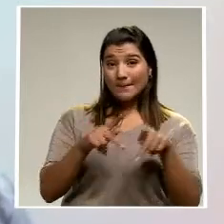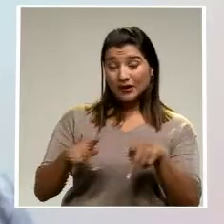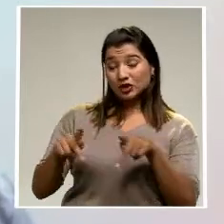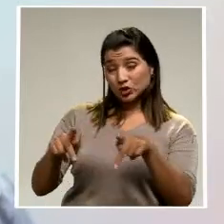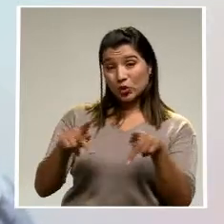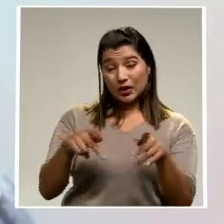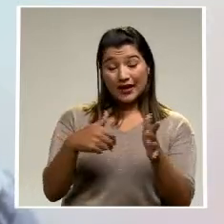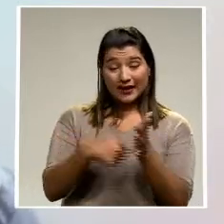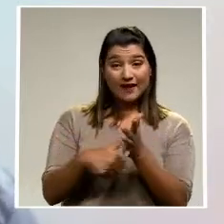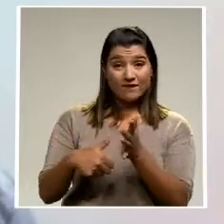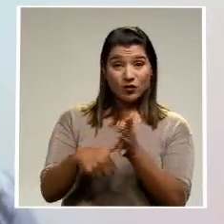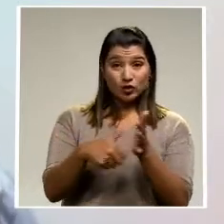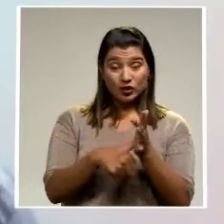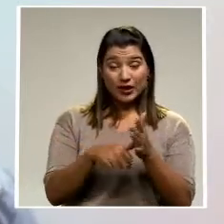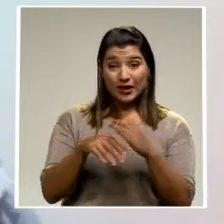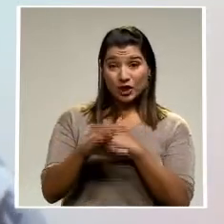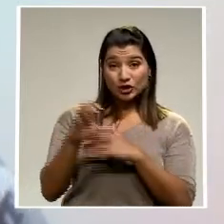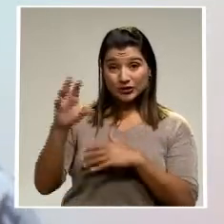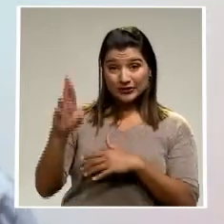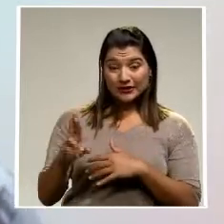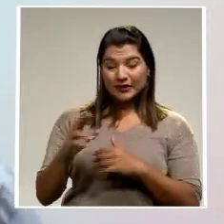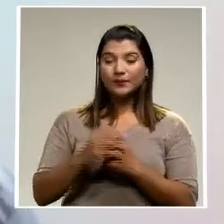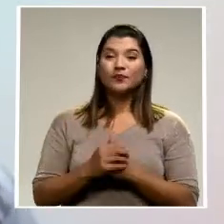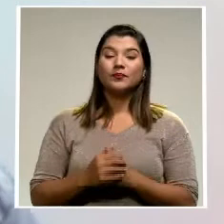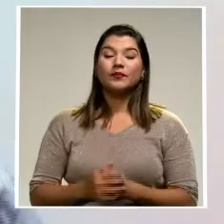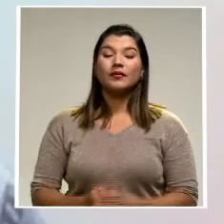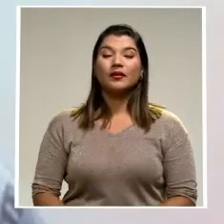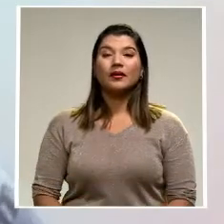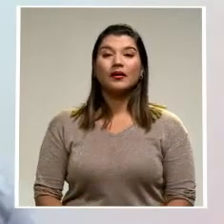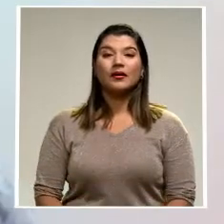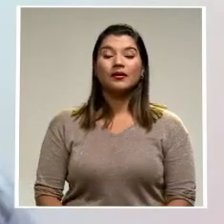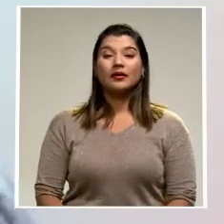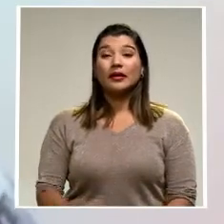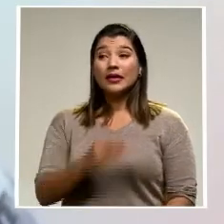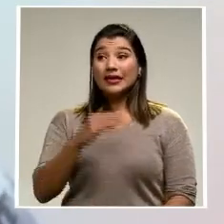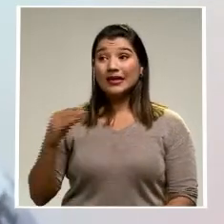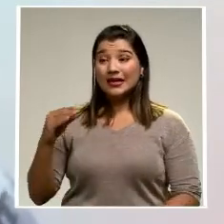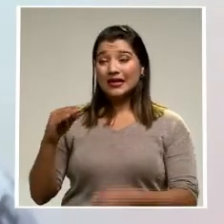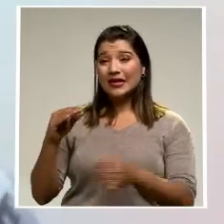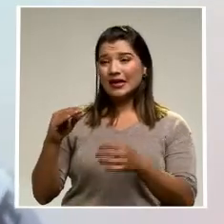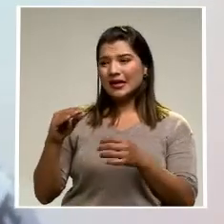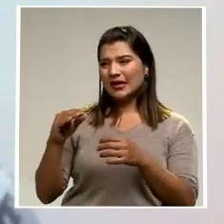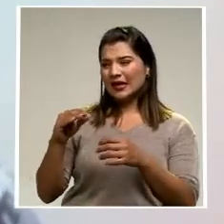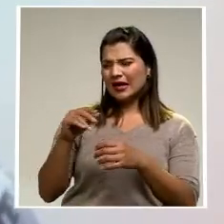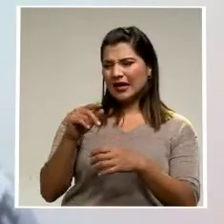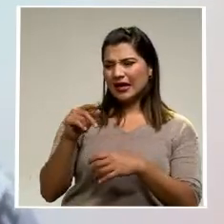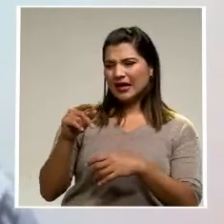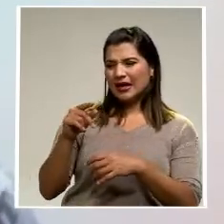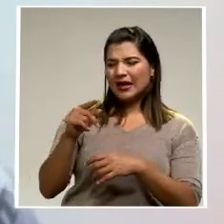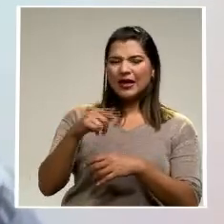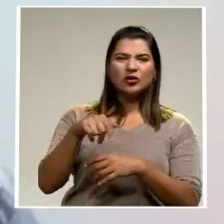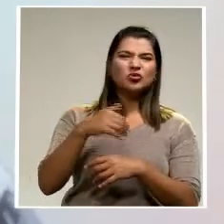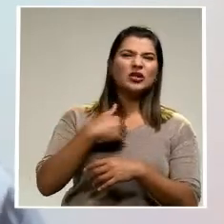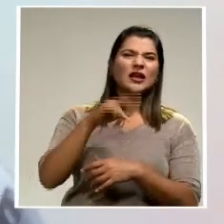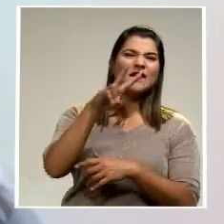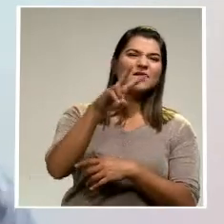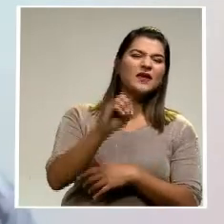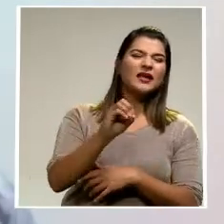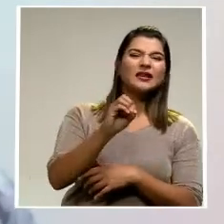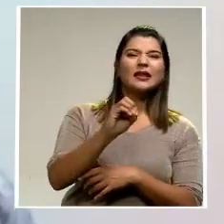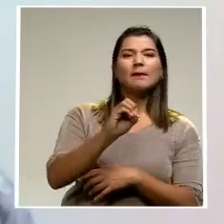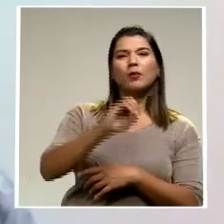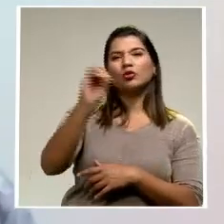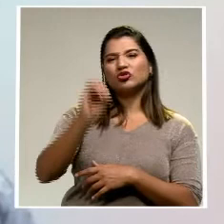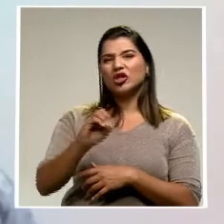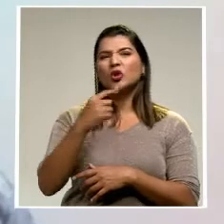que existe, de las simpatías partidarias. Liberación Nacional tiene aproximadamente un 20% de personas que dicen seguir simpatizando con el Partido